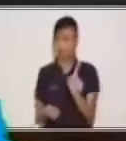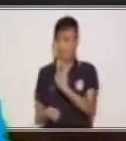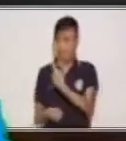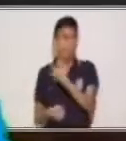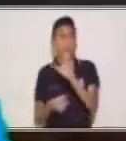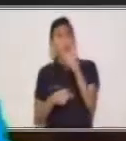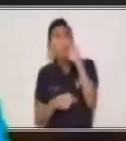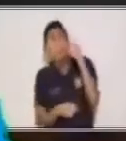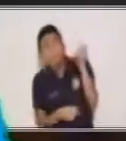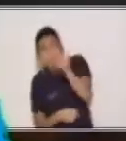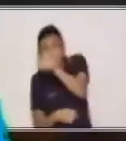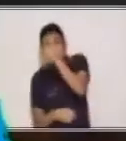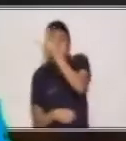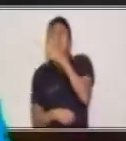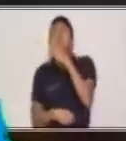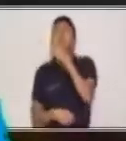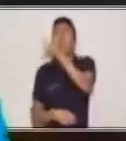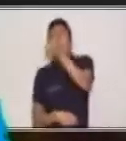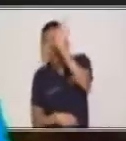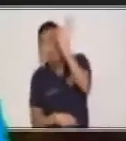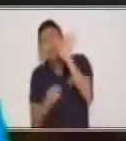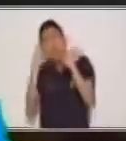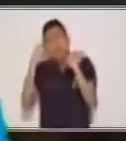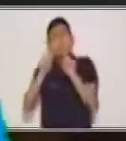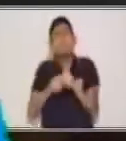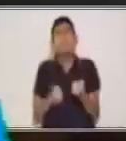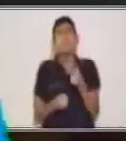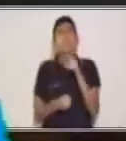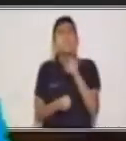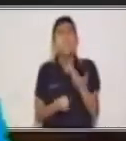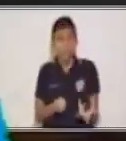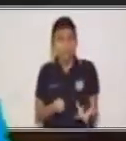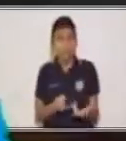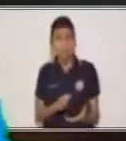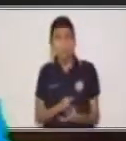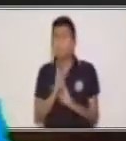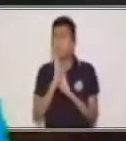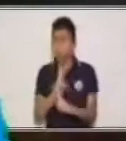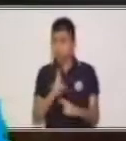a avanzar con otro tipo de sujeto. Otro tipo de sujeto